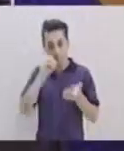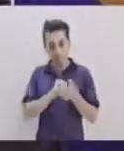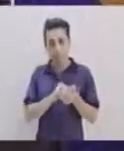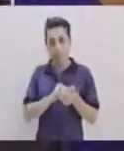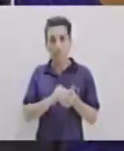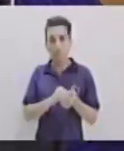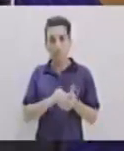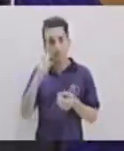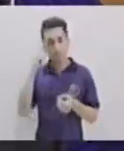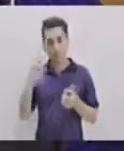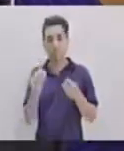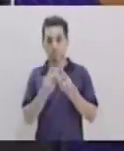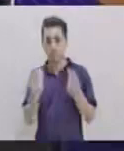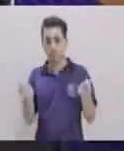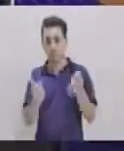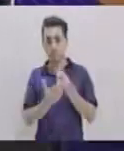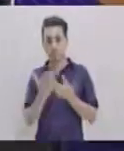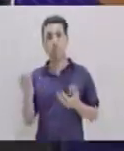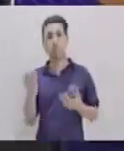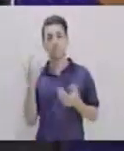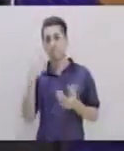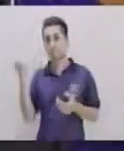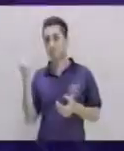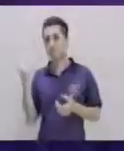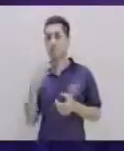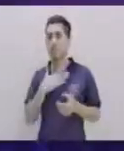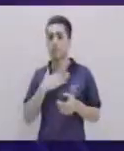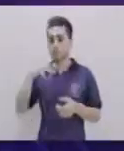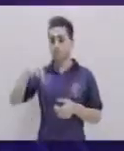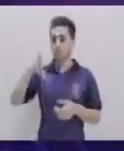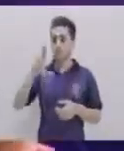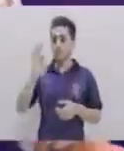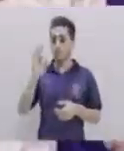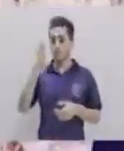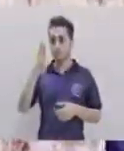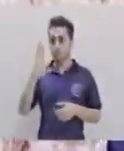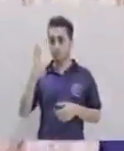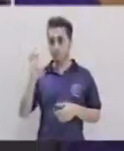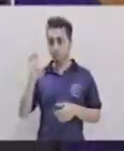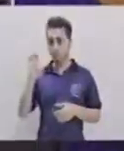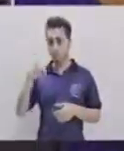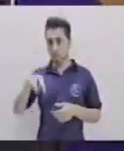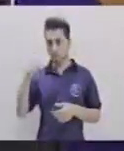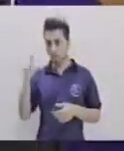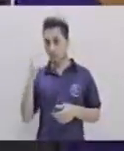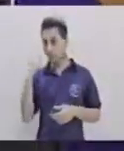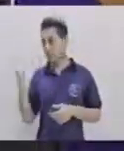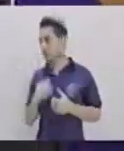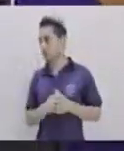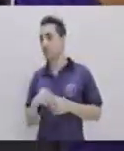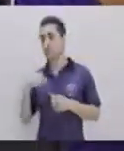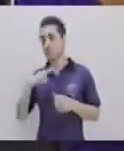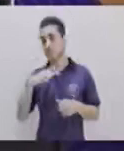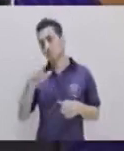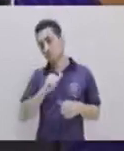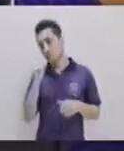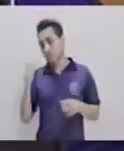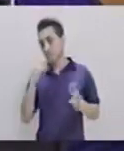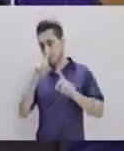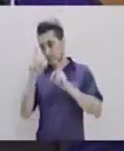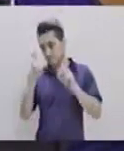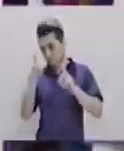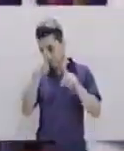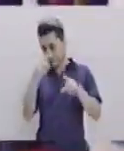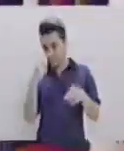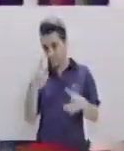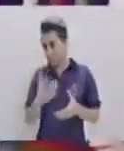de problemas. Ahora vamos a hacer unas preguntas relacionadas con el tema del día de hoy. ¿Me acompañas a hacer el